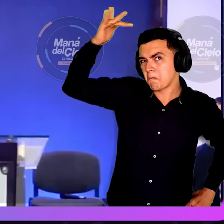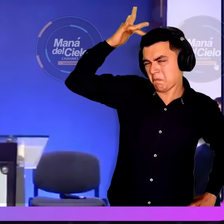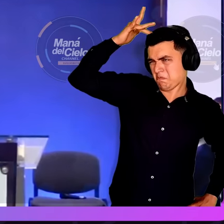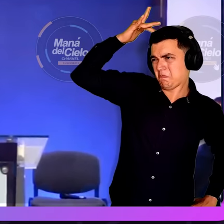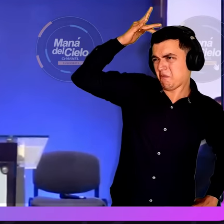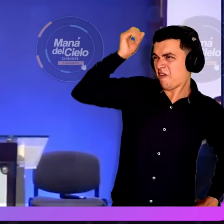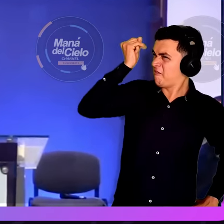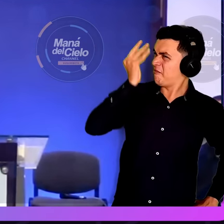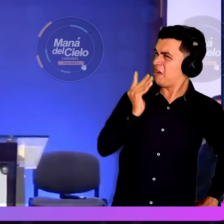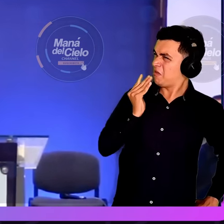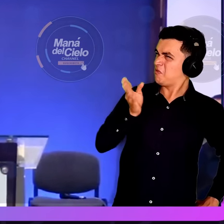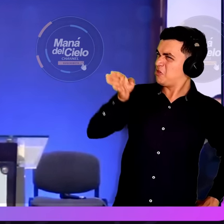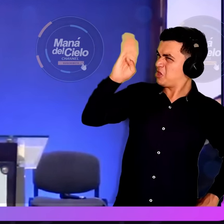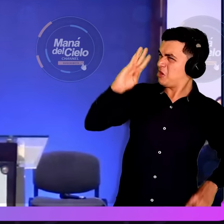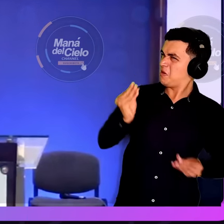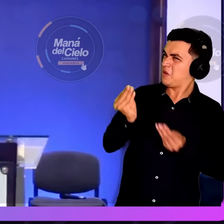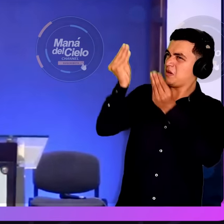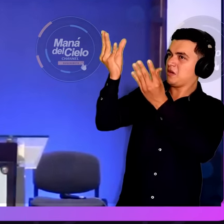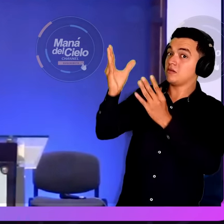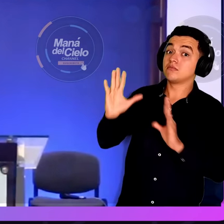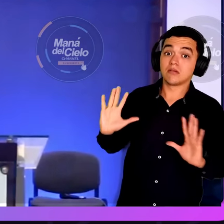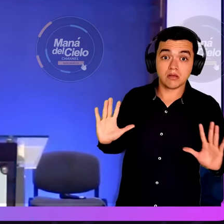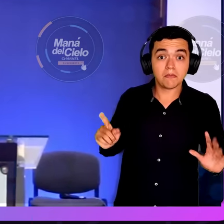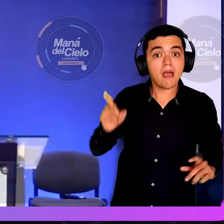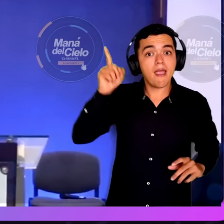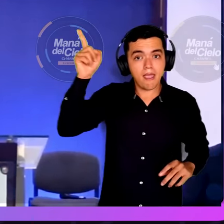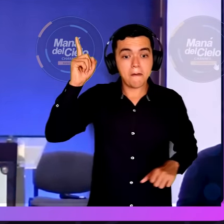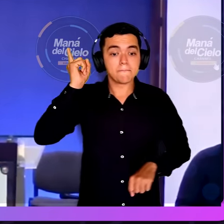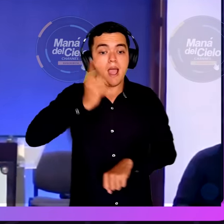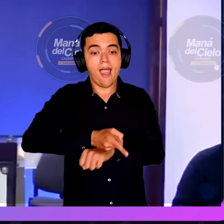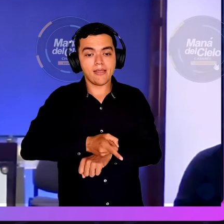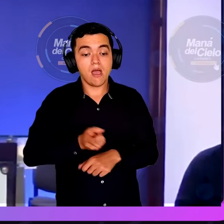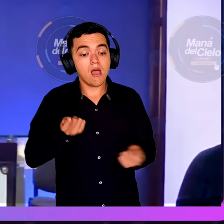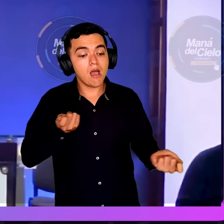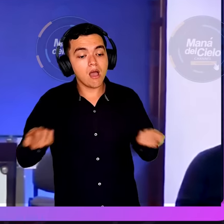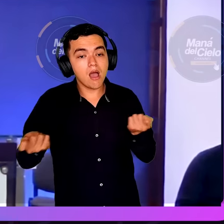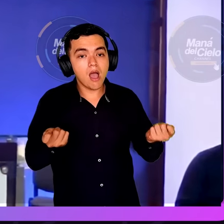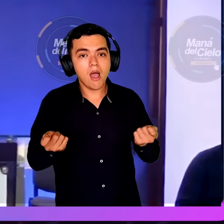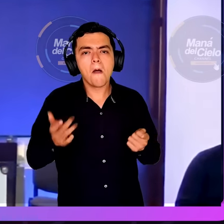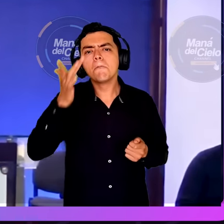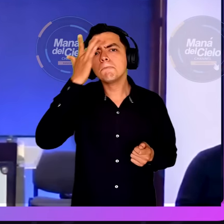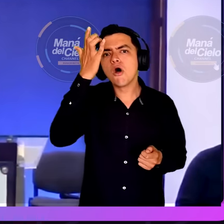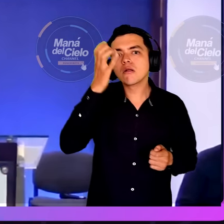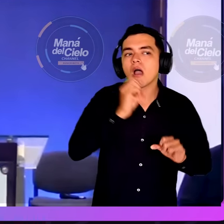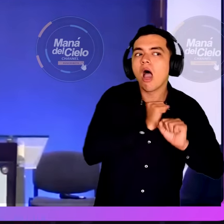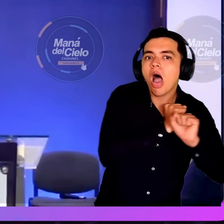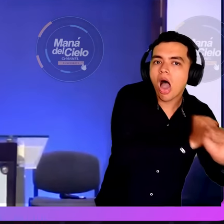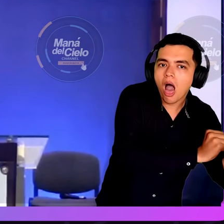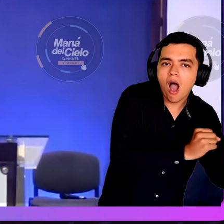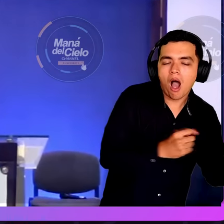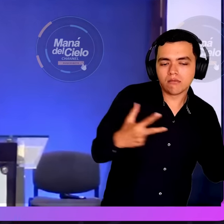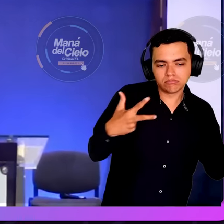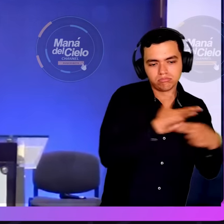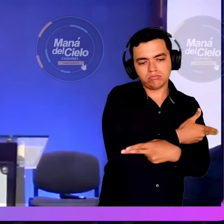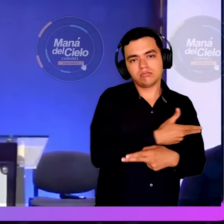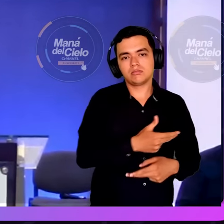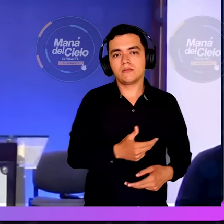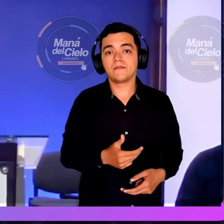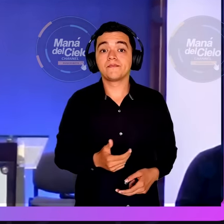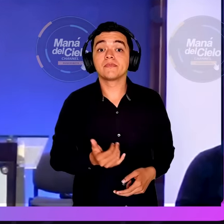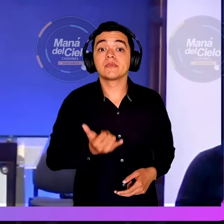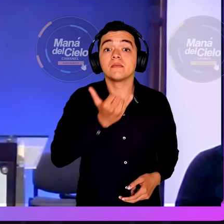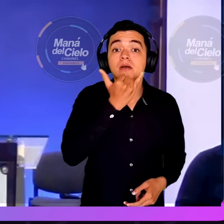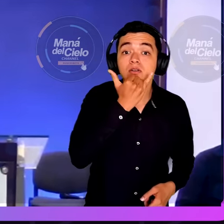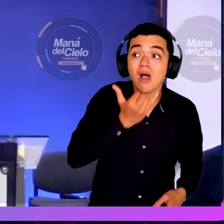pero no faltaría el que diría, pero la hermana tan rara, tan extraña. Porque es que a veces cuando vemos, hemos cambiado tanto que cuando